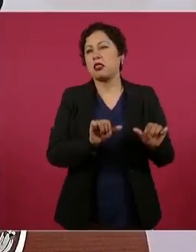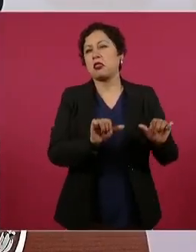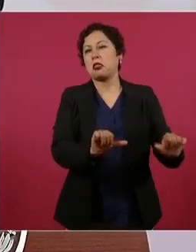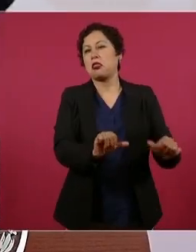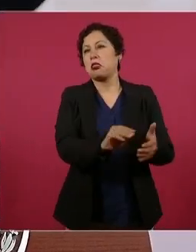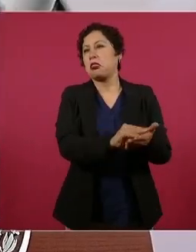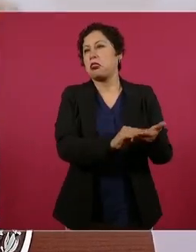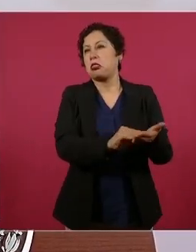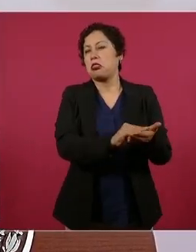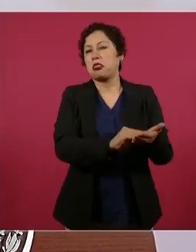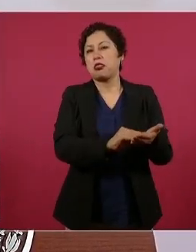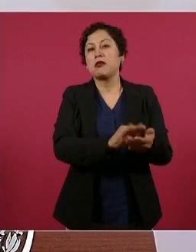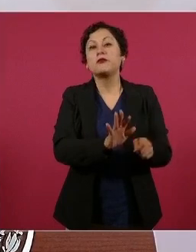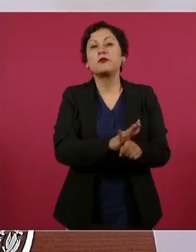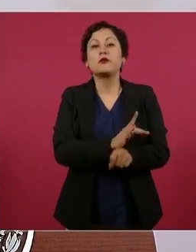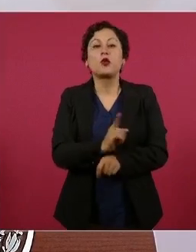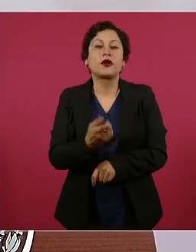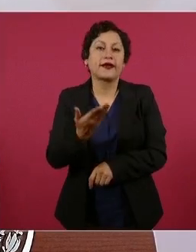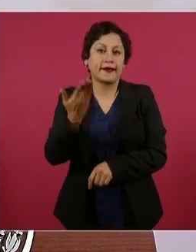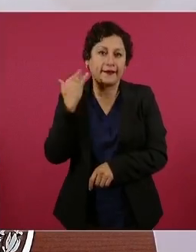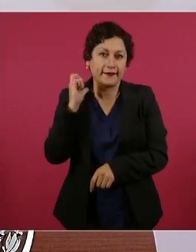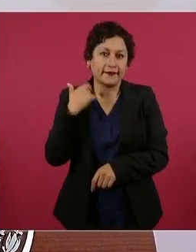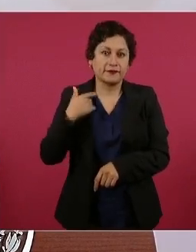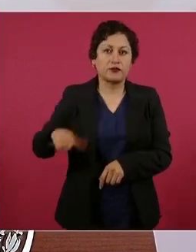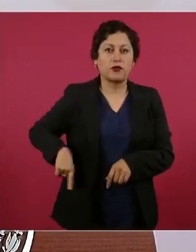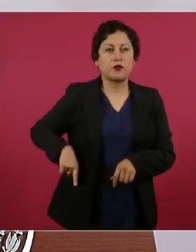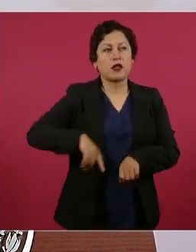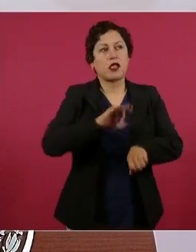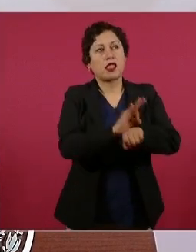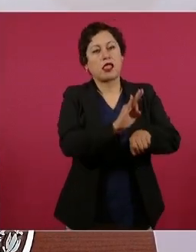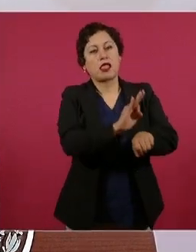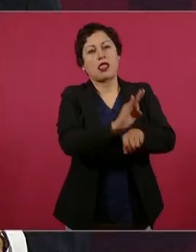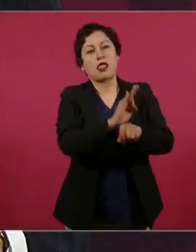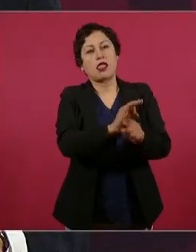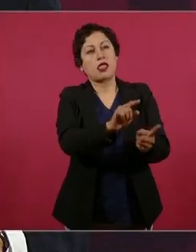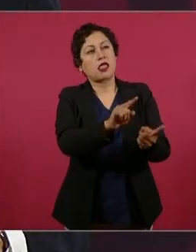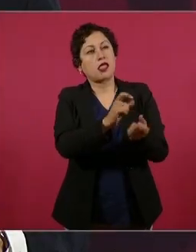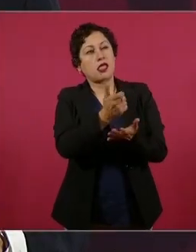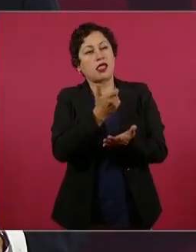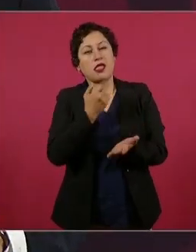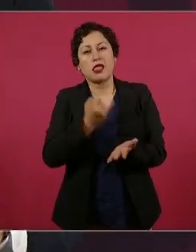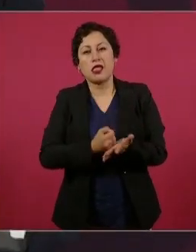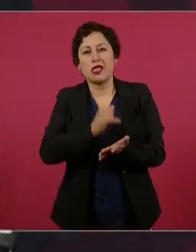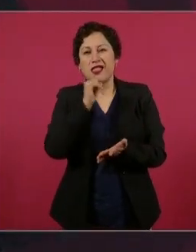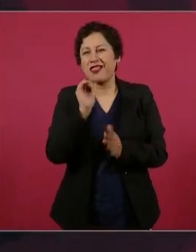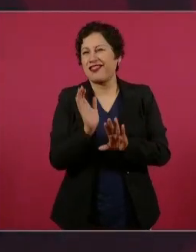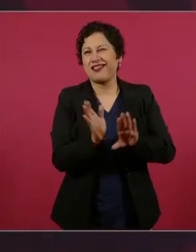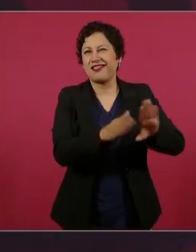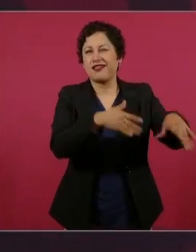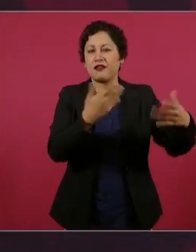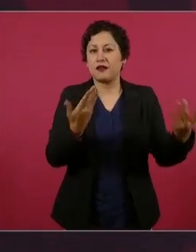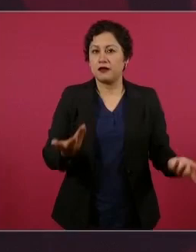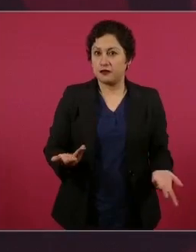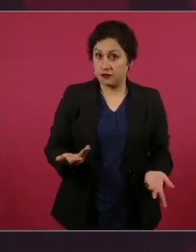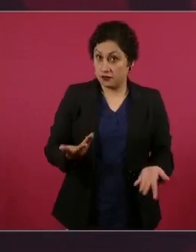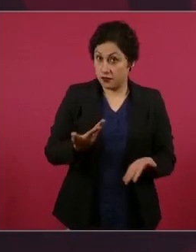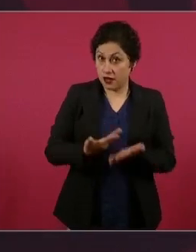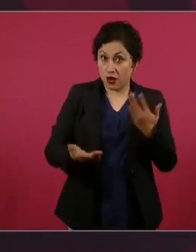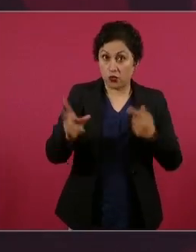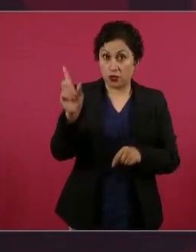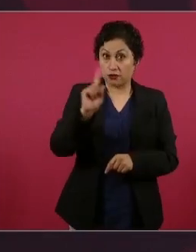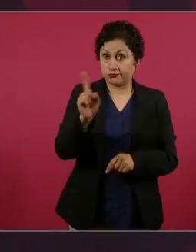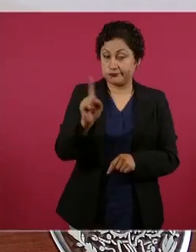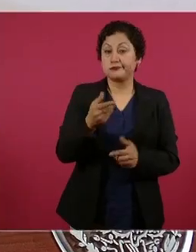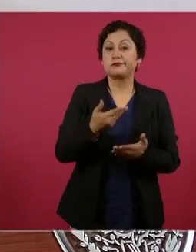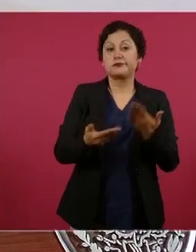tenían influencias y se les condonaban los impuestos. Entonces, ahí